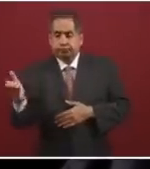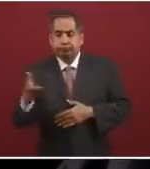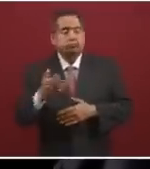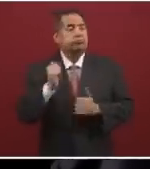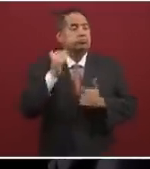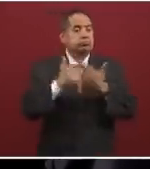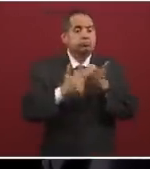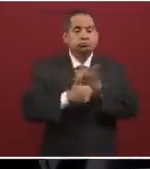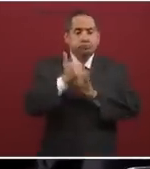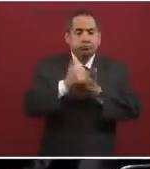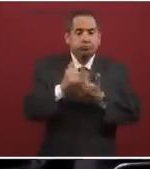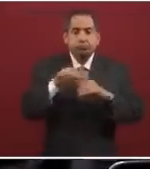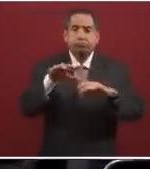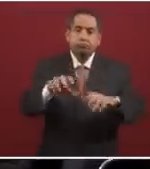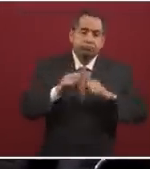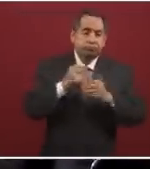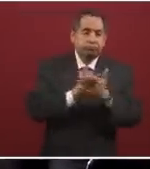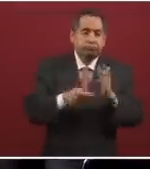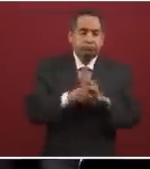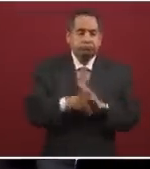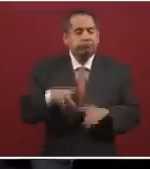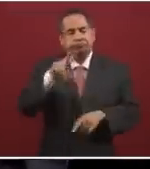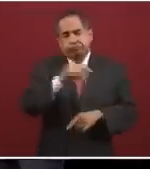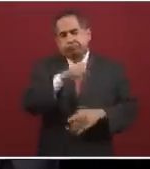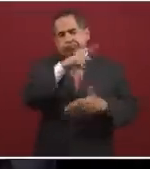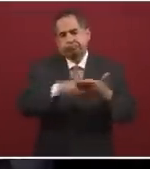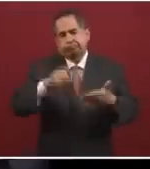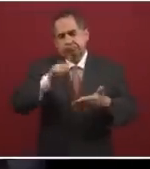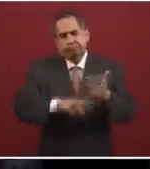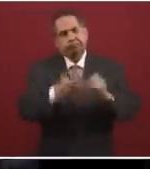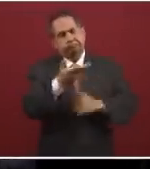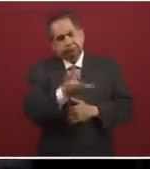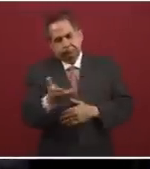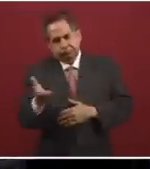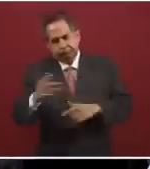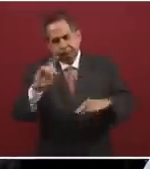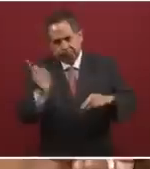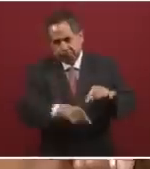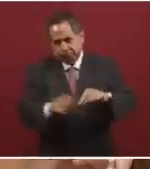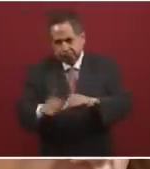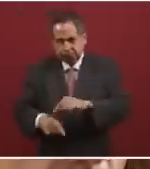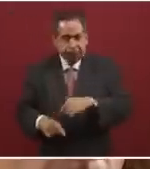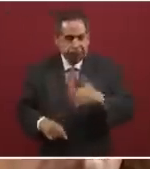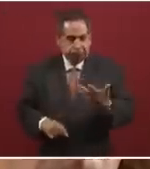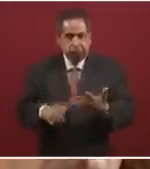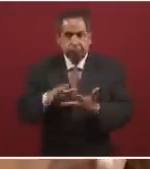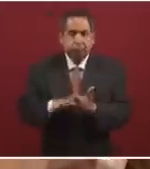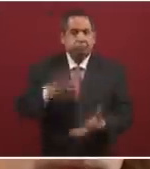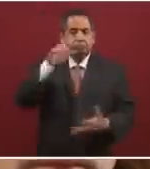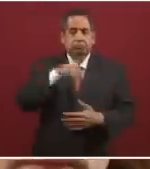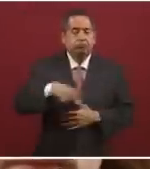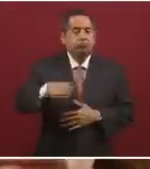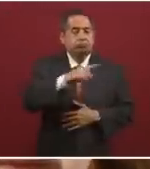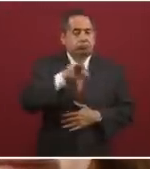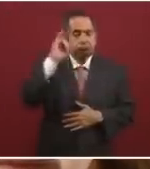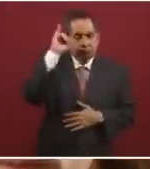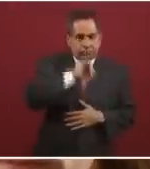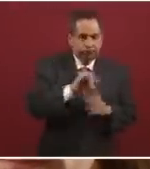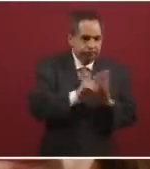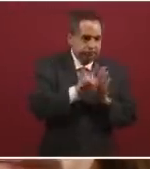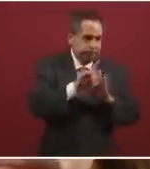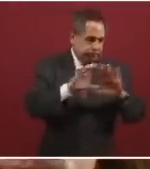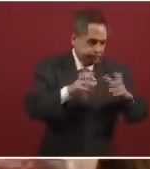por plazas federales que han sido canceladas debido a este recorte. La mayoría eran plazas de jefes de